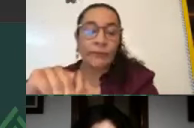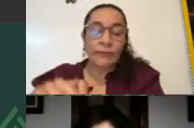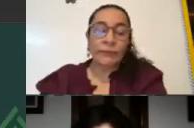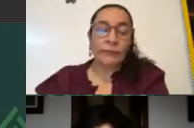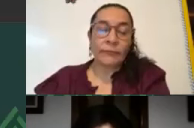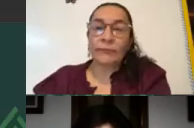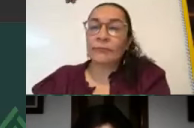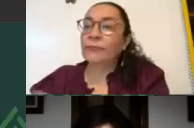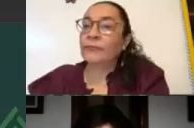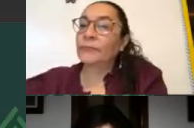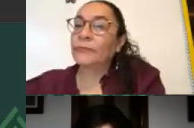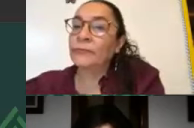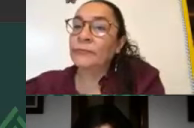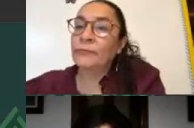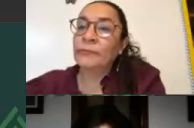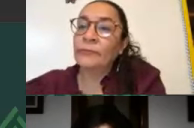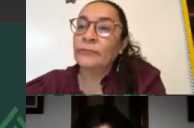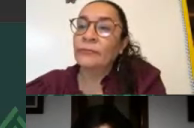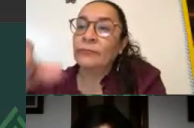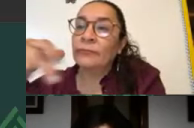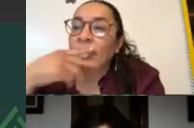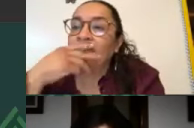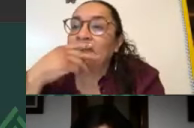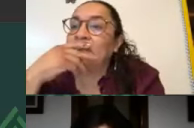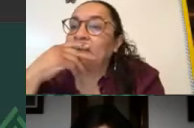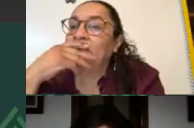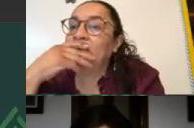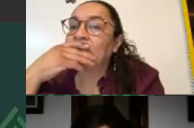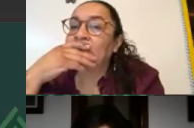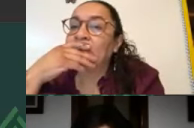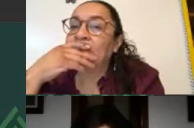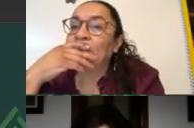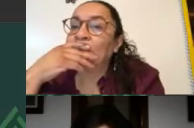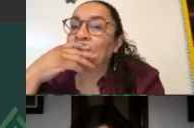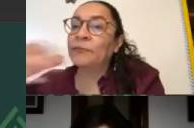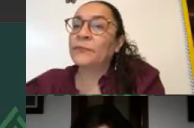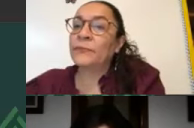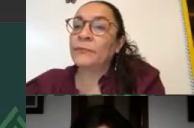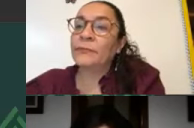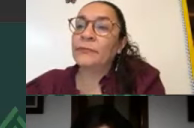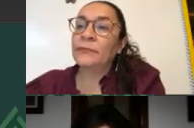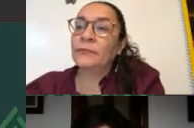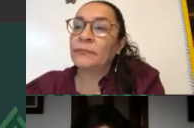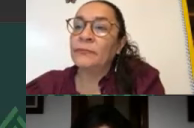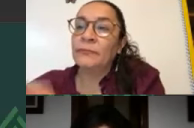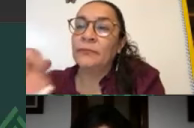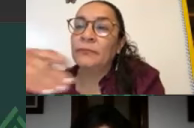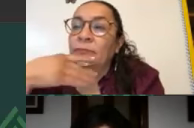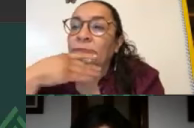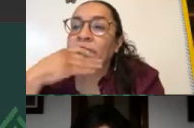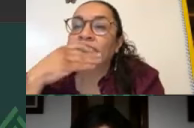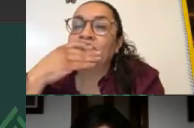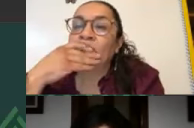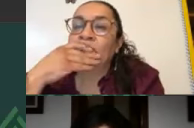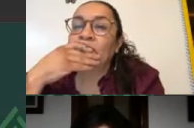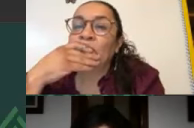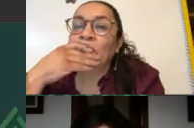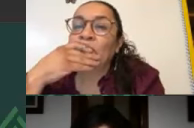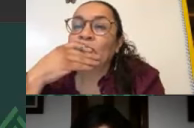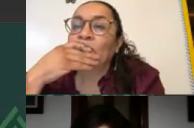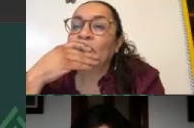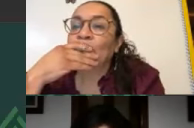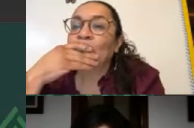escasos recursos, madres solteras, entre otros, a fin de que puedan optar por realizar sus promociones y trámites